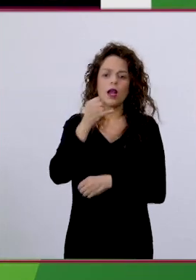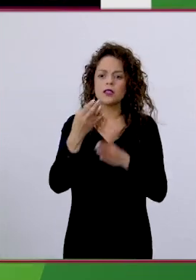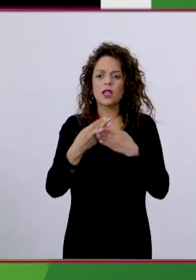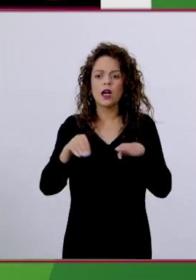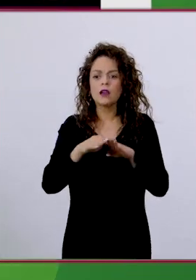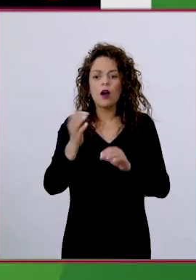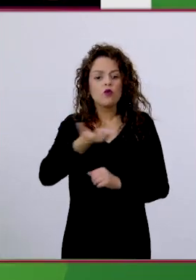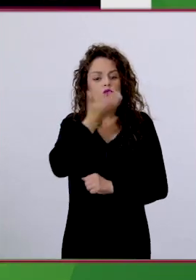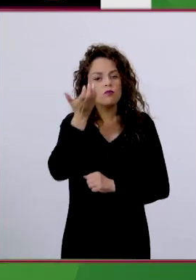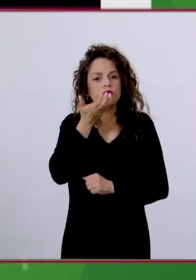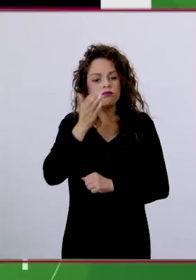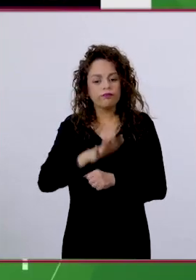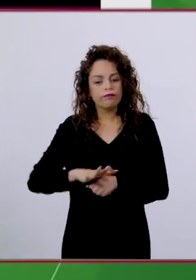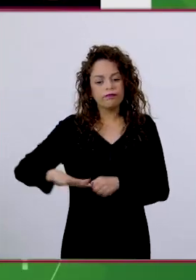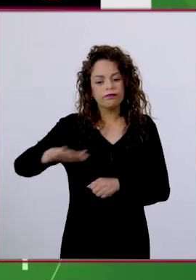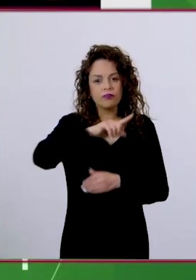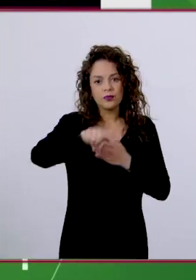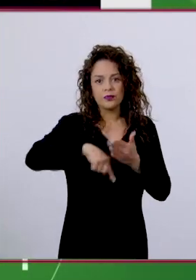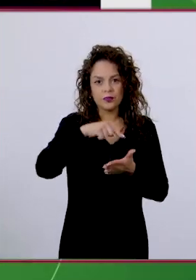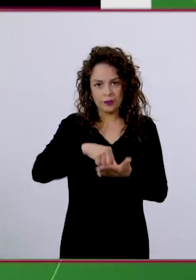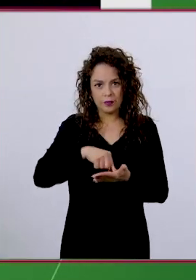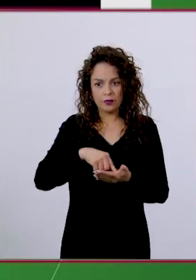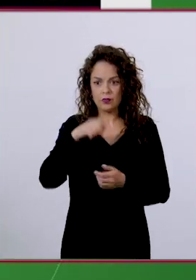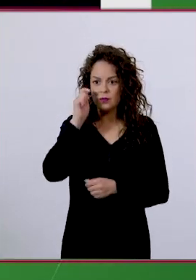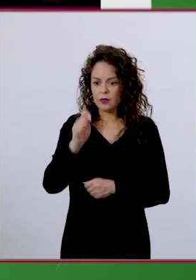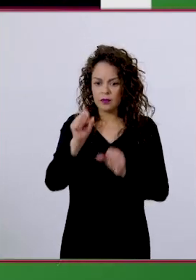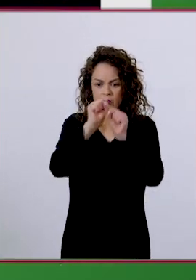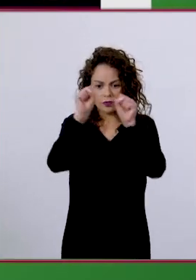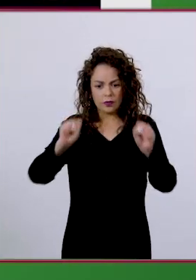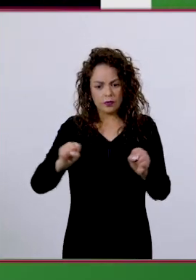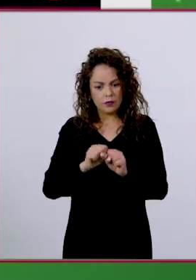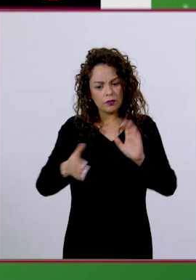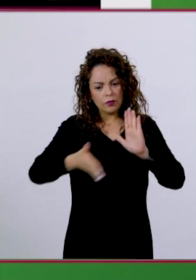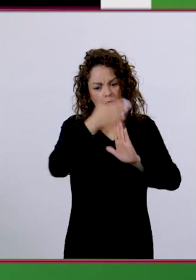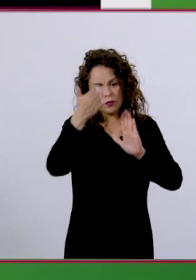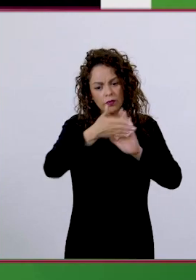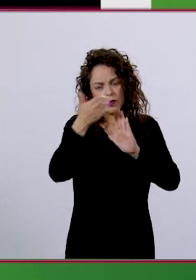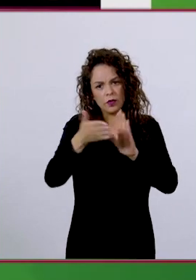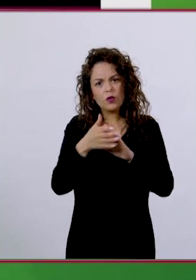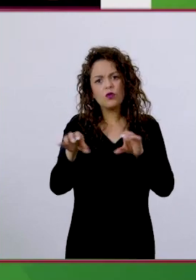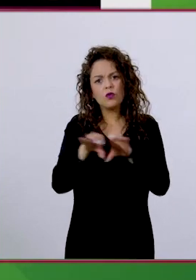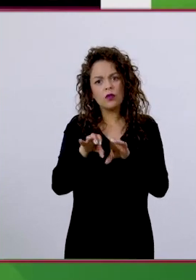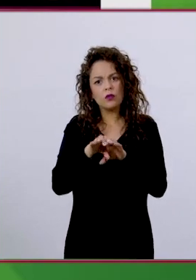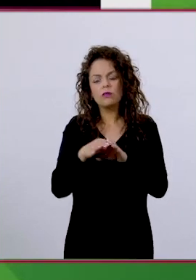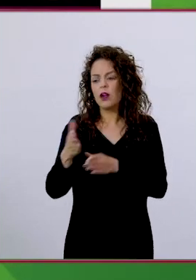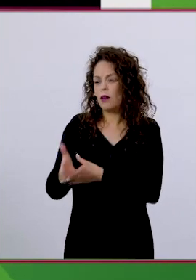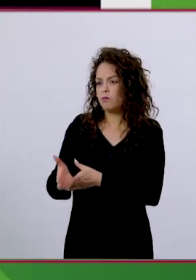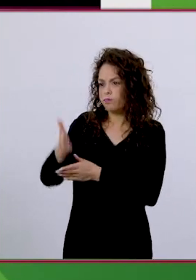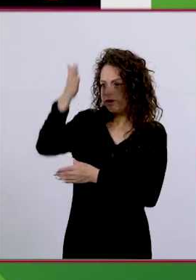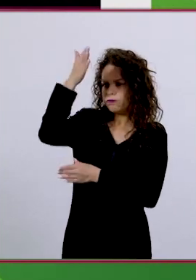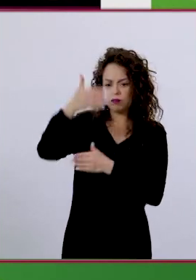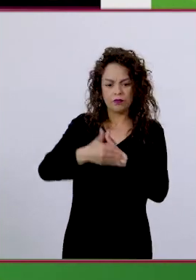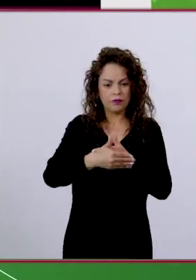aquí de la zona. El sistema constructivo es a base de muros autoportantes, azogue y tizón